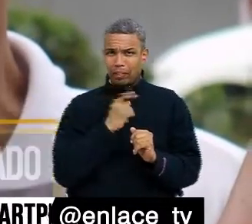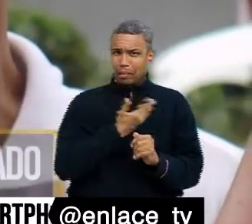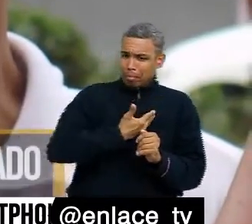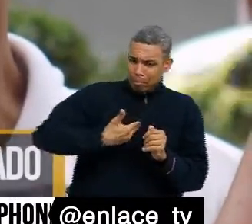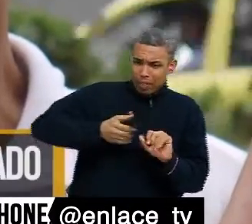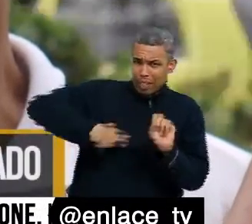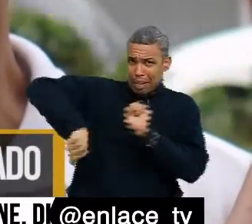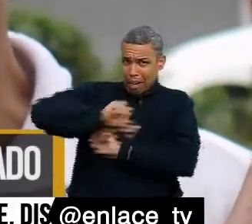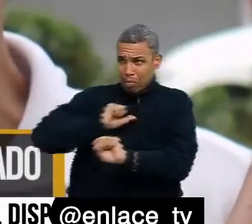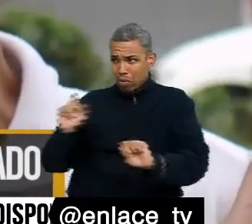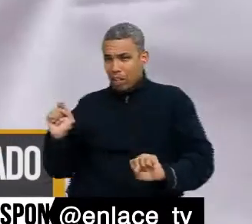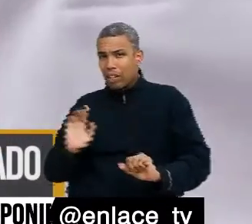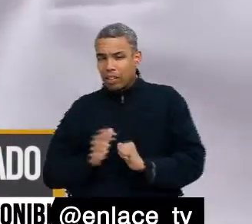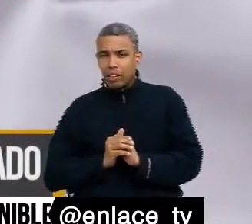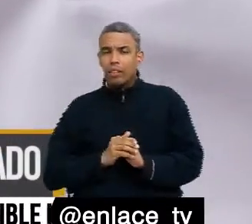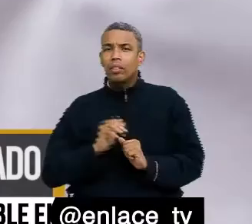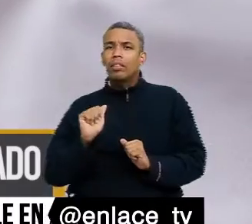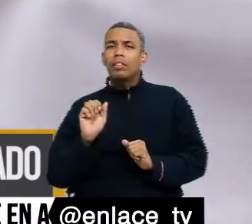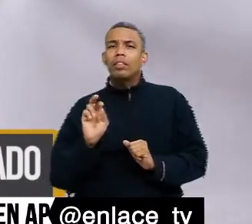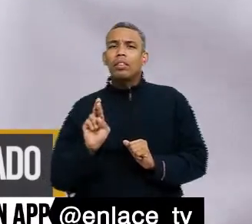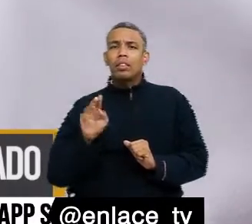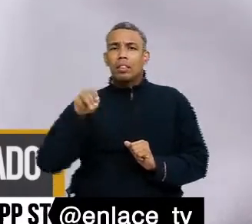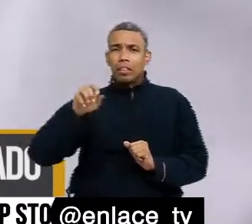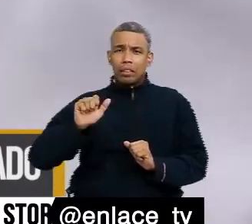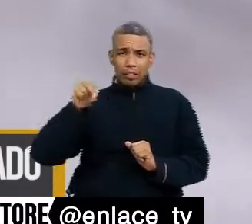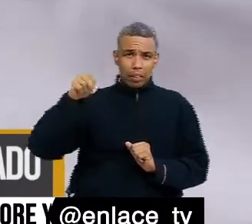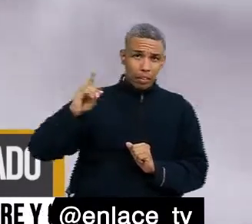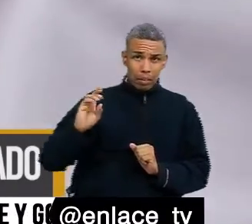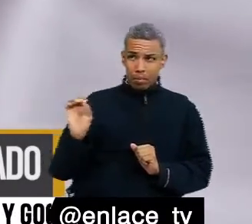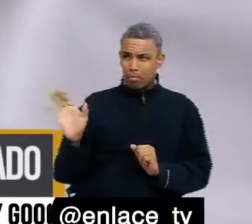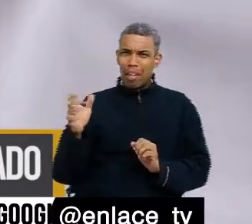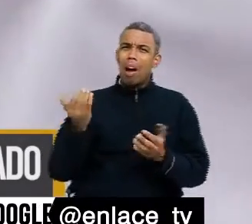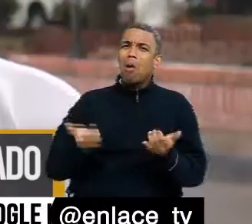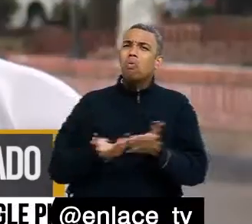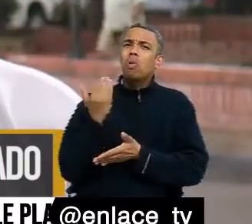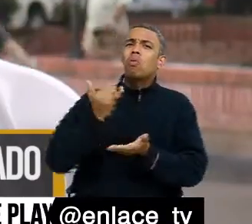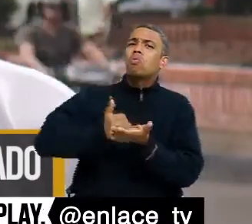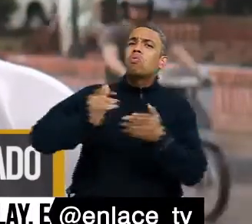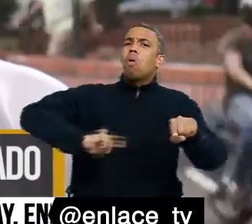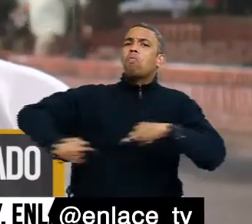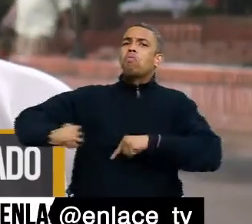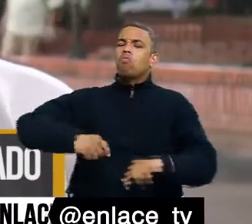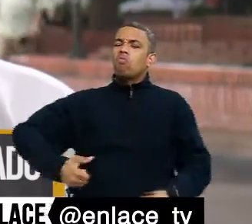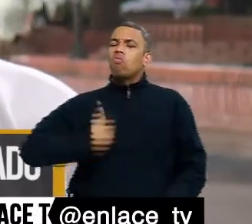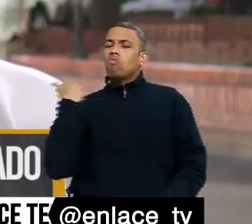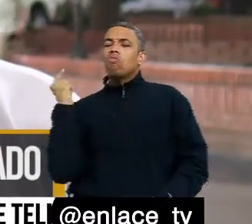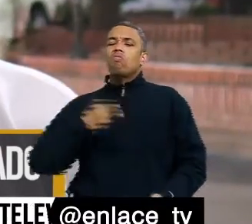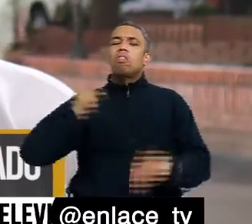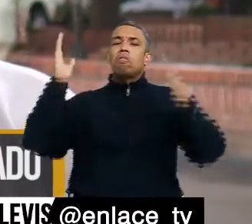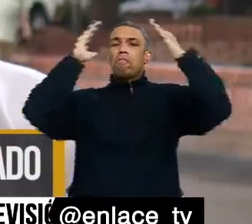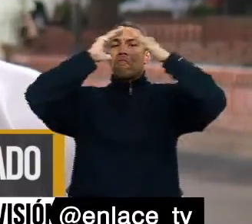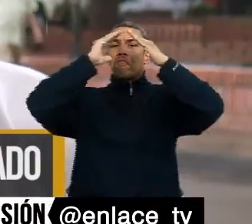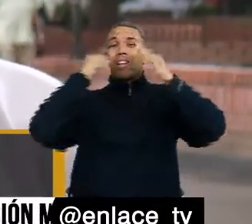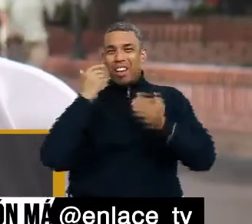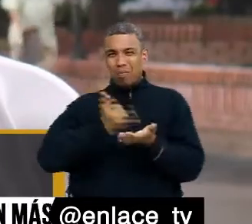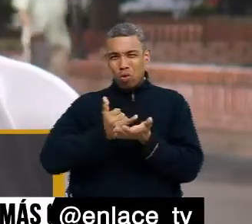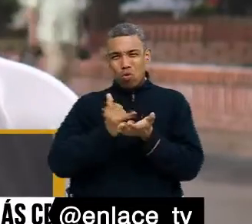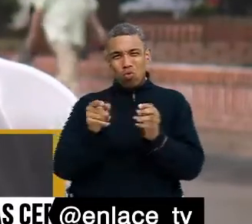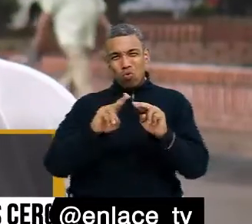Gómez, expresa su queja respecto al proceder de la directiva de la Junta entrante. Señor presidente saliente